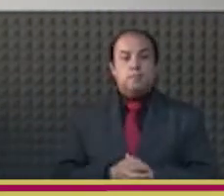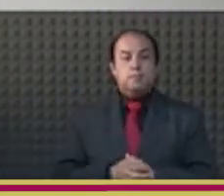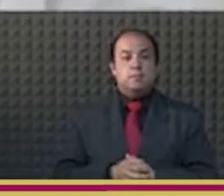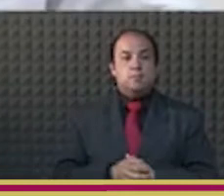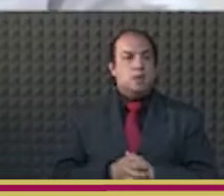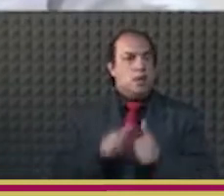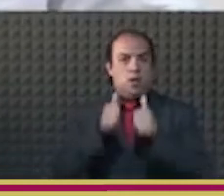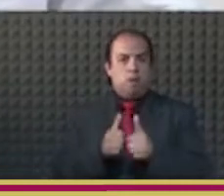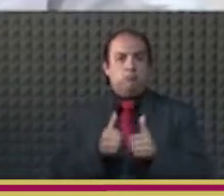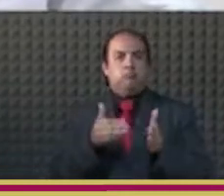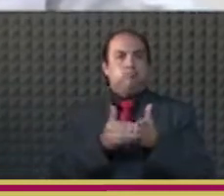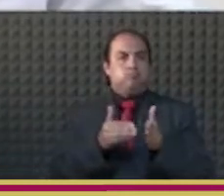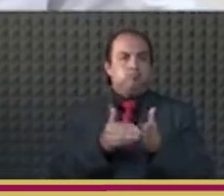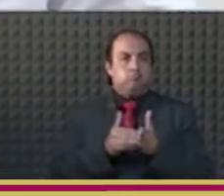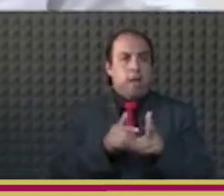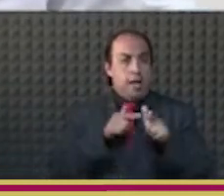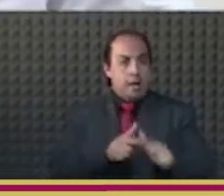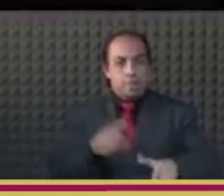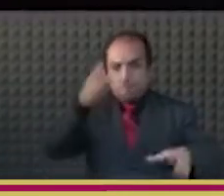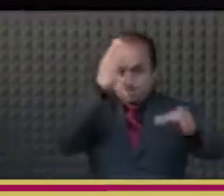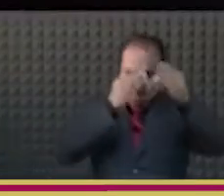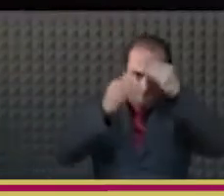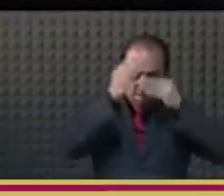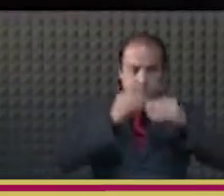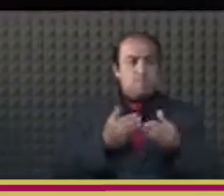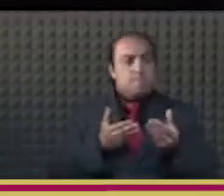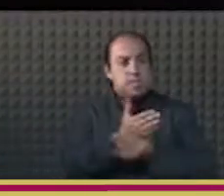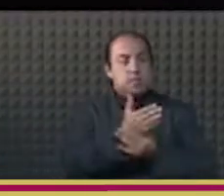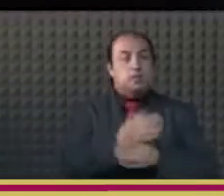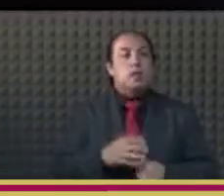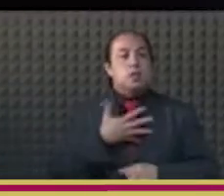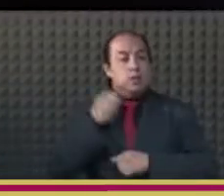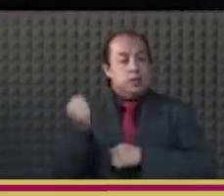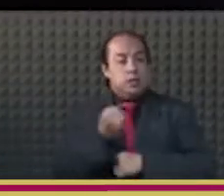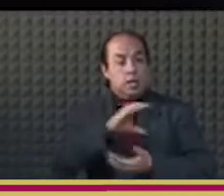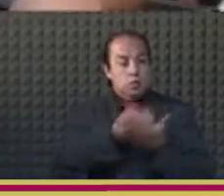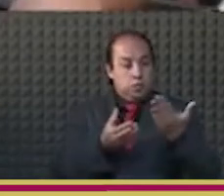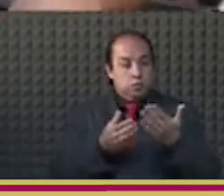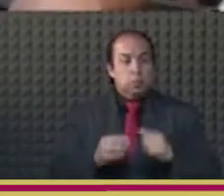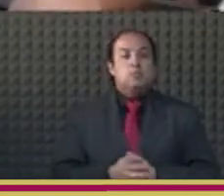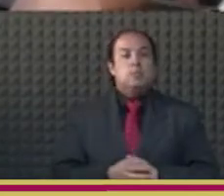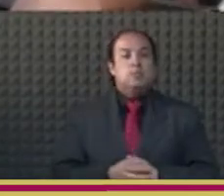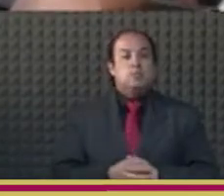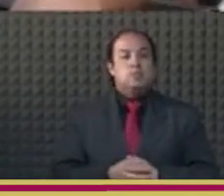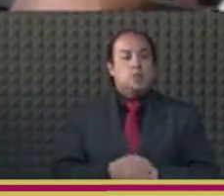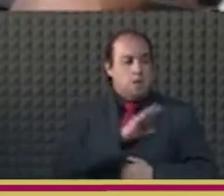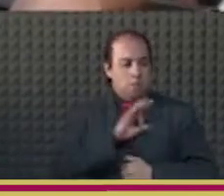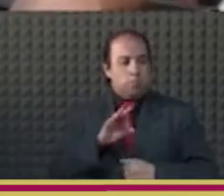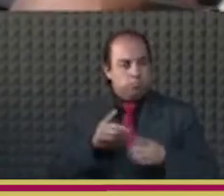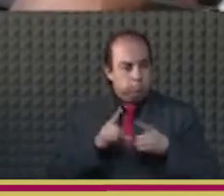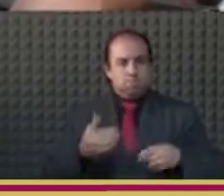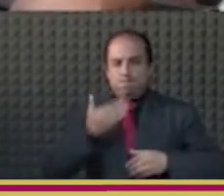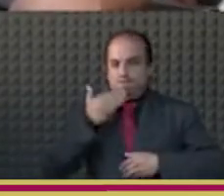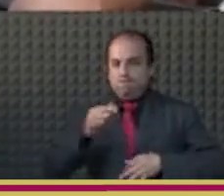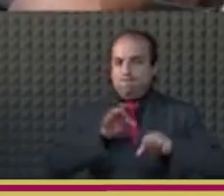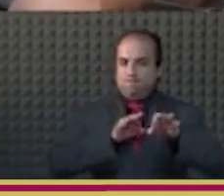no quedarme estancada, a seguir adelante. Tuve la fortuna de que me contrataran, ya que pues sí me pude desarrollar muy